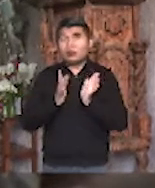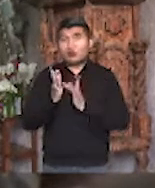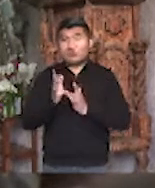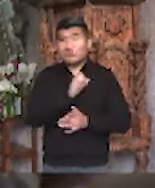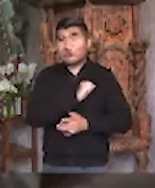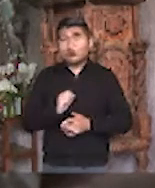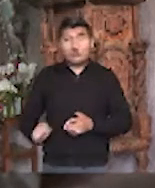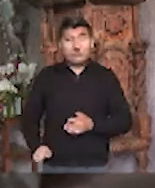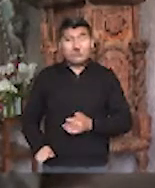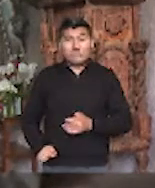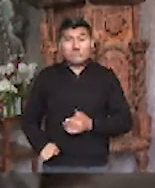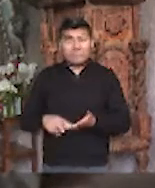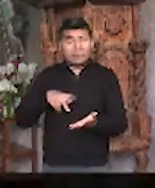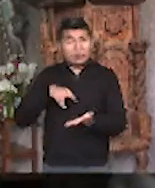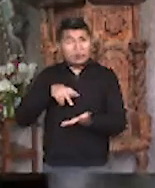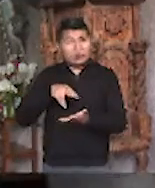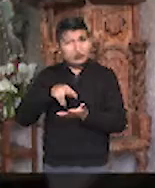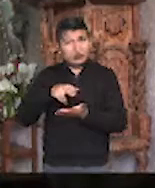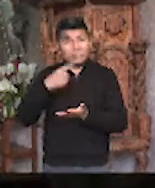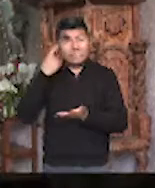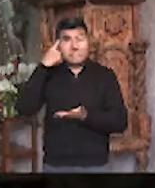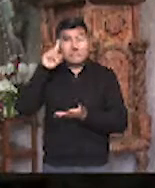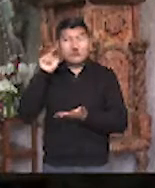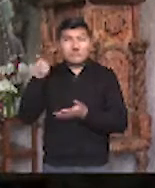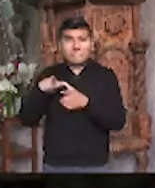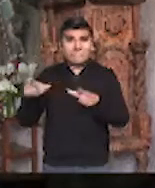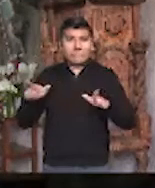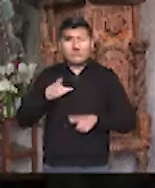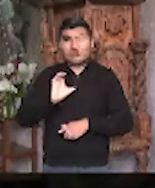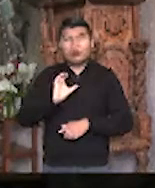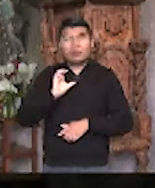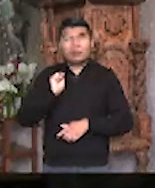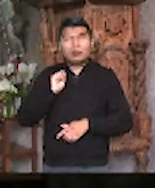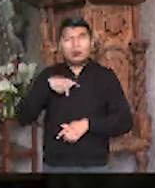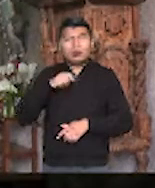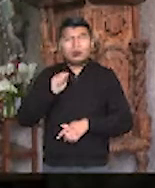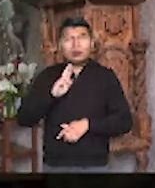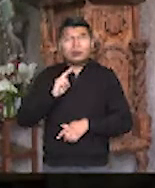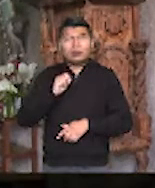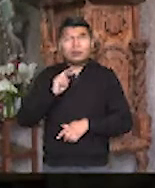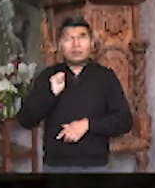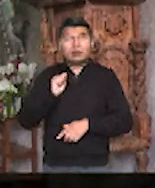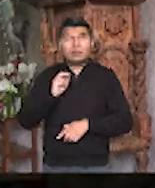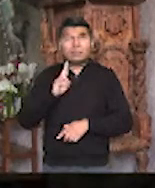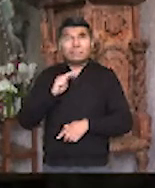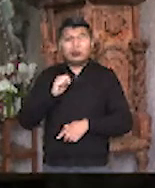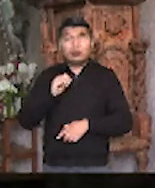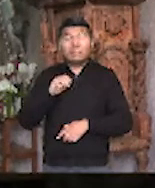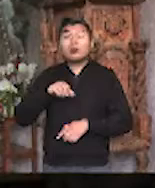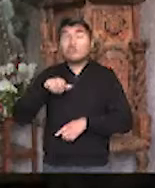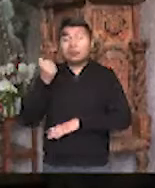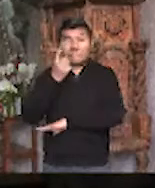pasado de tiberías a cafarnaúm pero también es al día siguiente